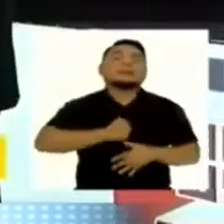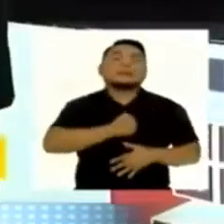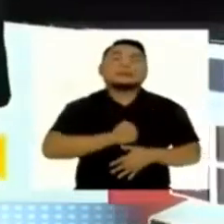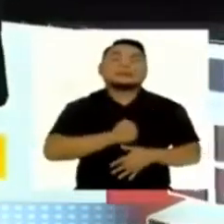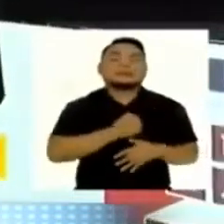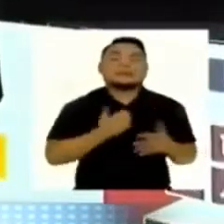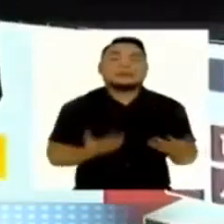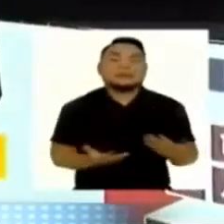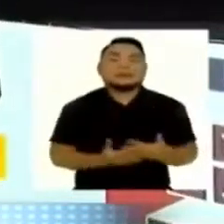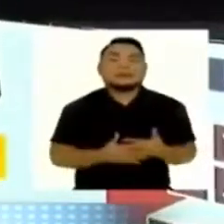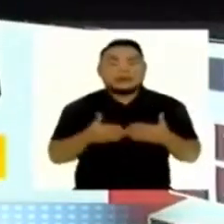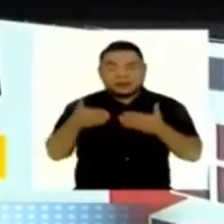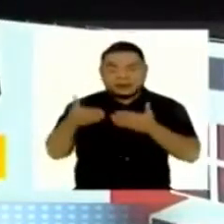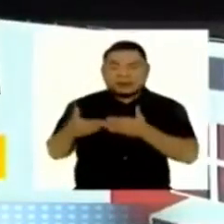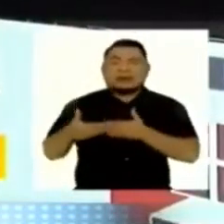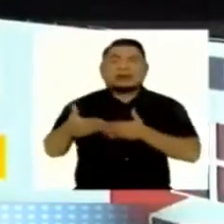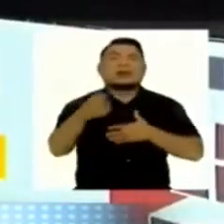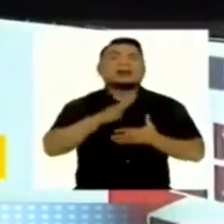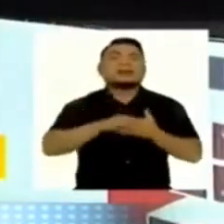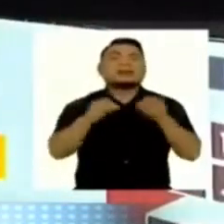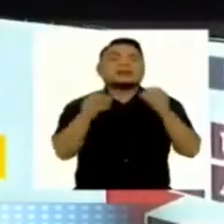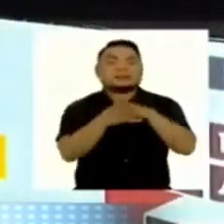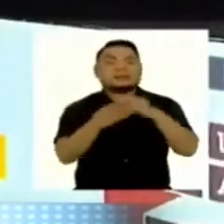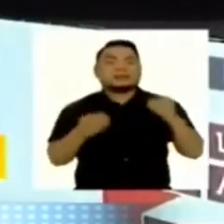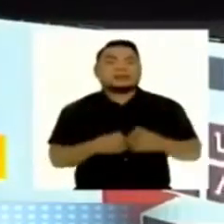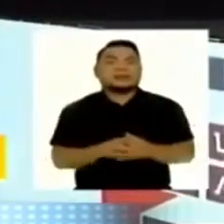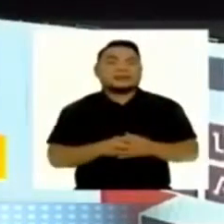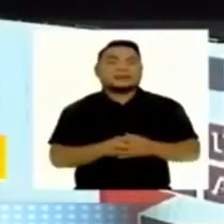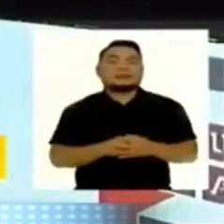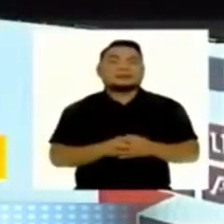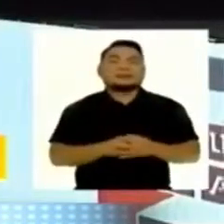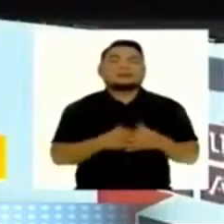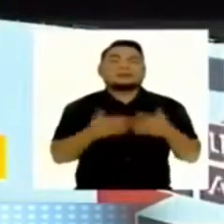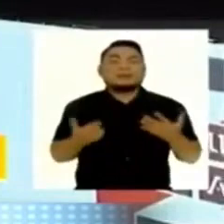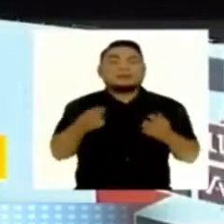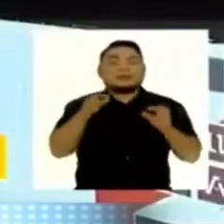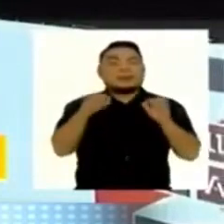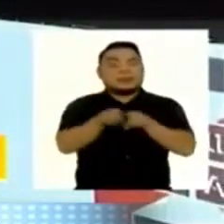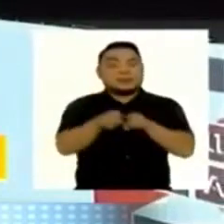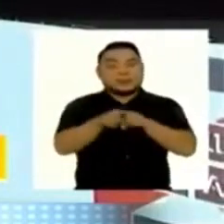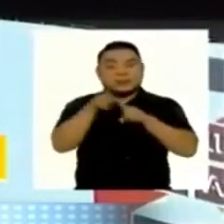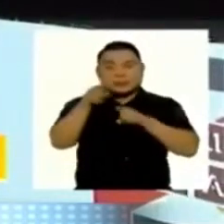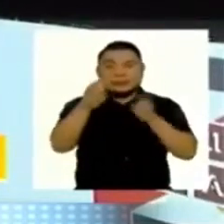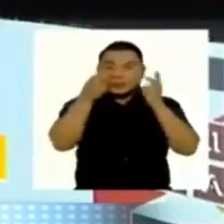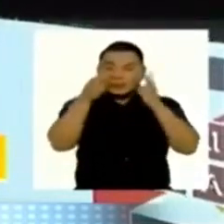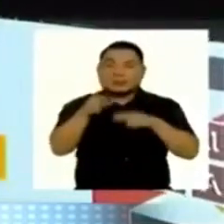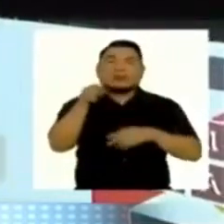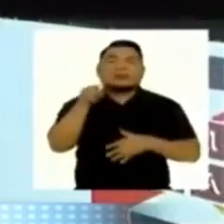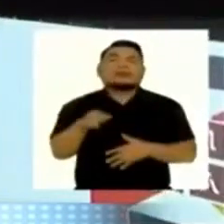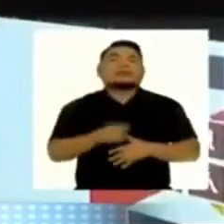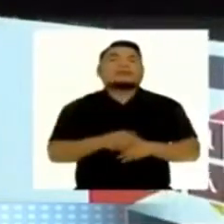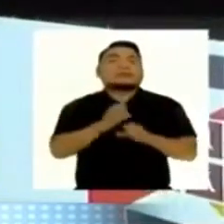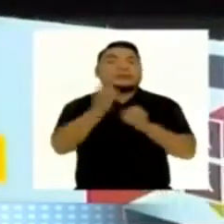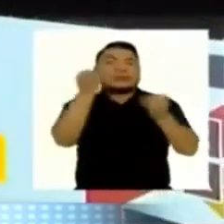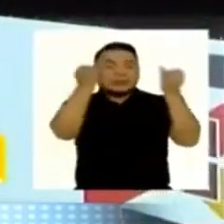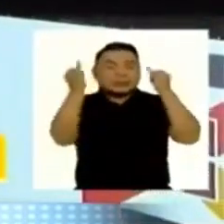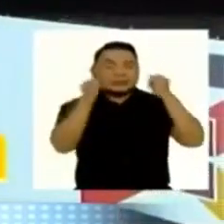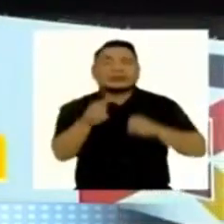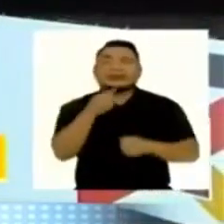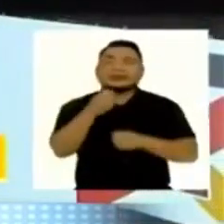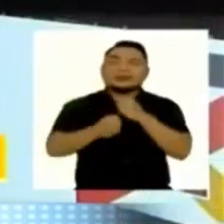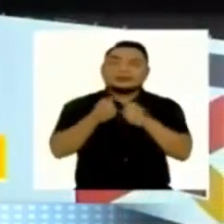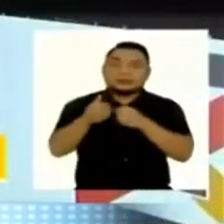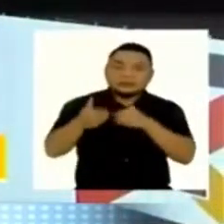Desgraciadamente, a lo largo de nuestra historia, al mismo tiempo que hemos visto esta creatividad